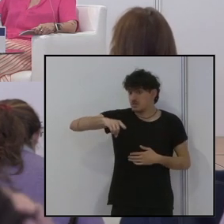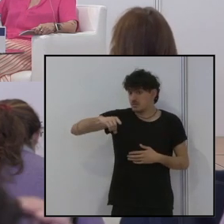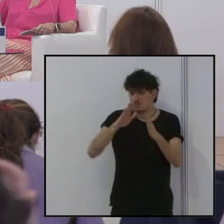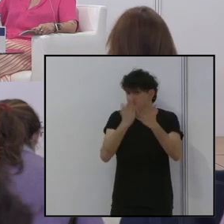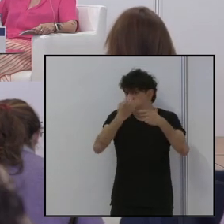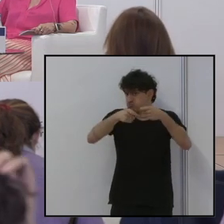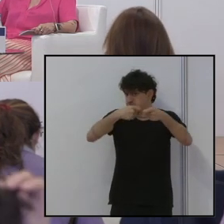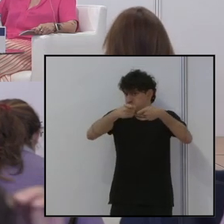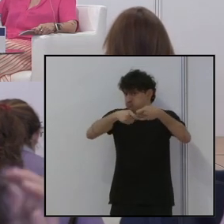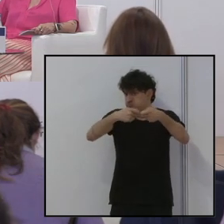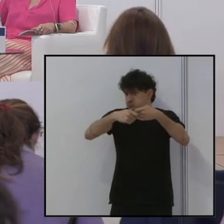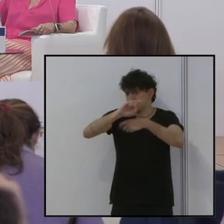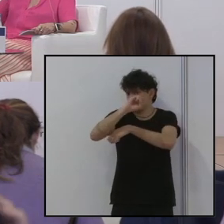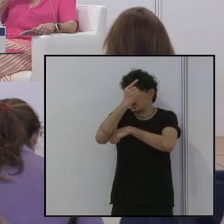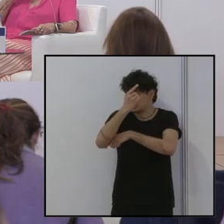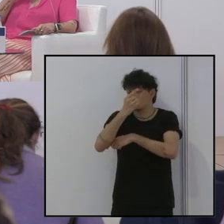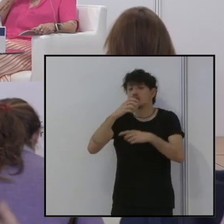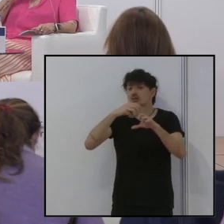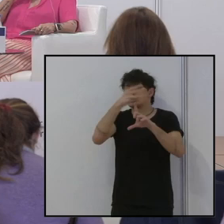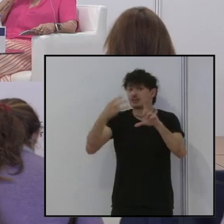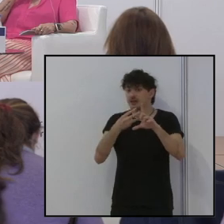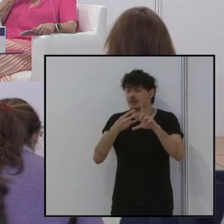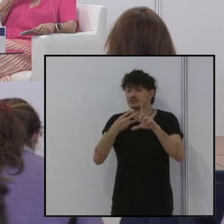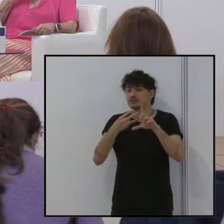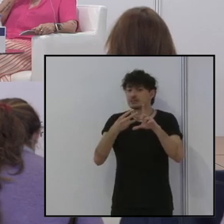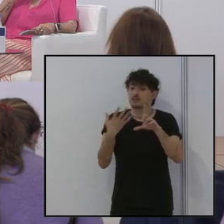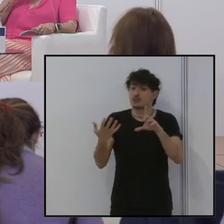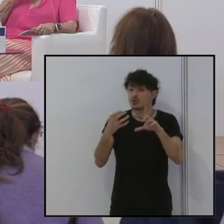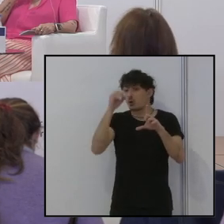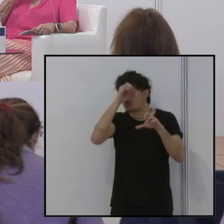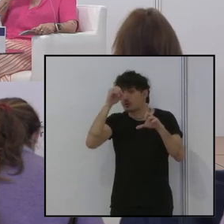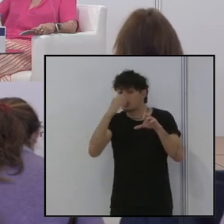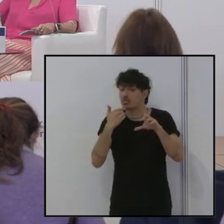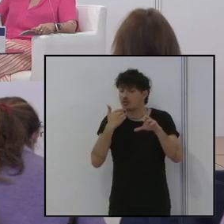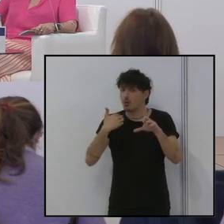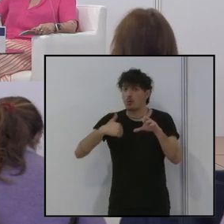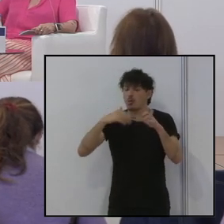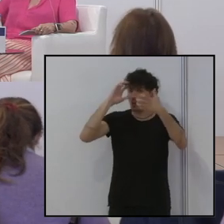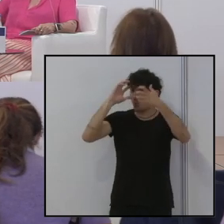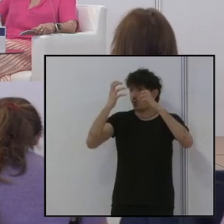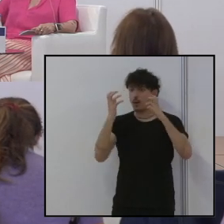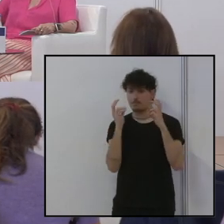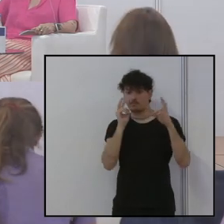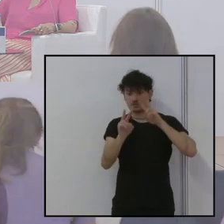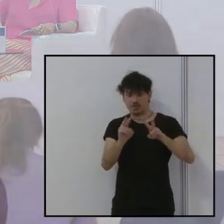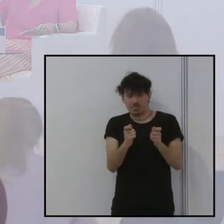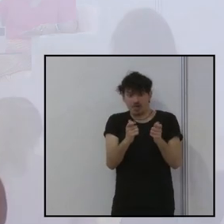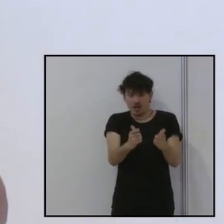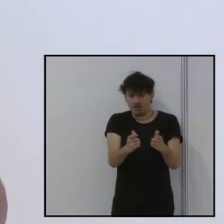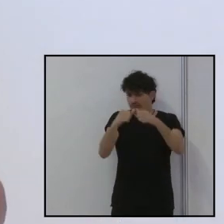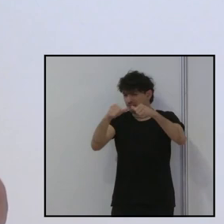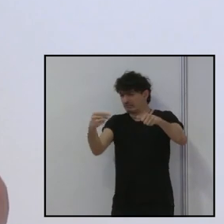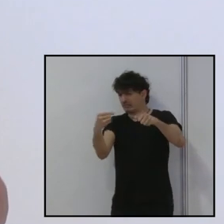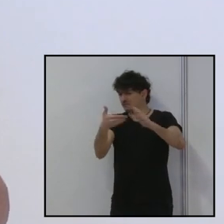bestsellers. Y en las reseñas de Internet, lo que más se repite es qué bien mostrar la locura, qué bien visibilizarlo, quitar estigmas, qué